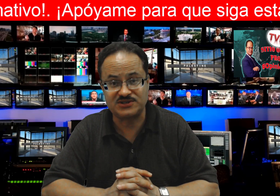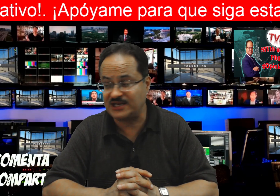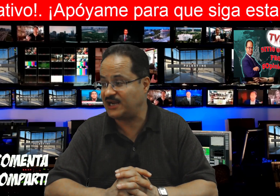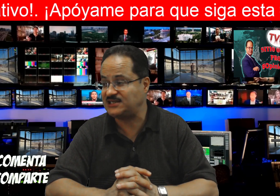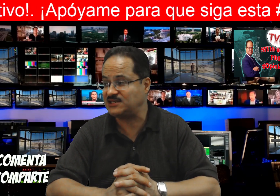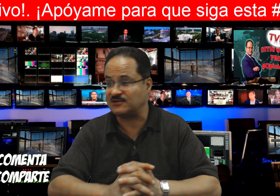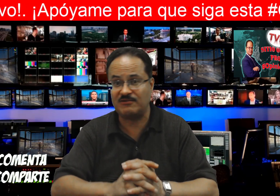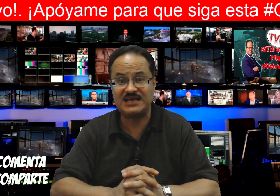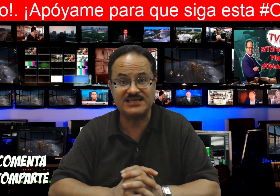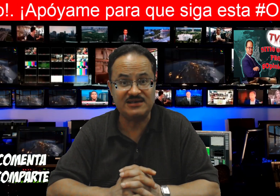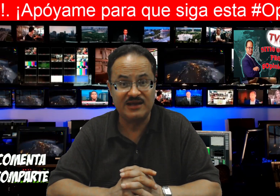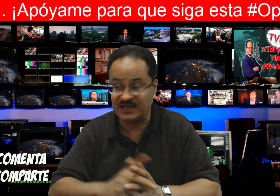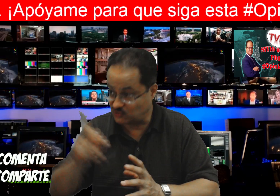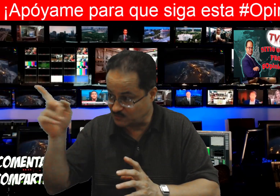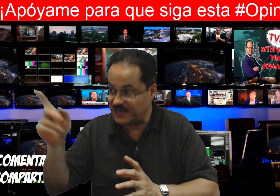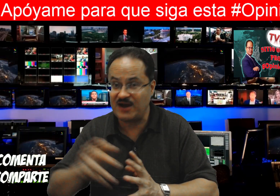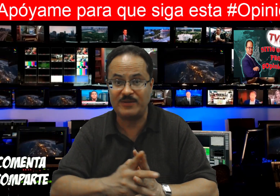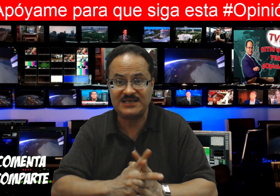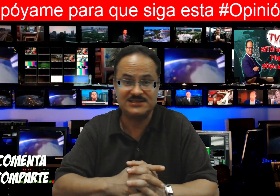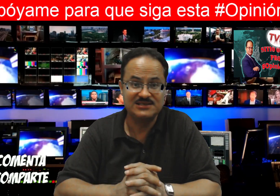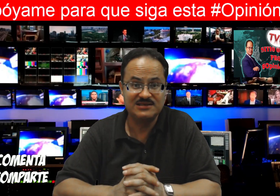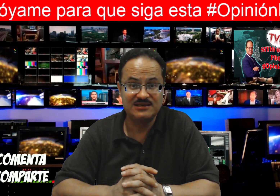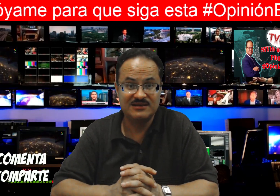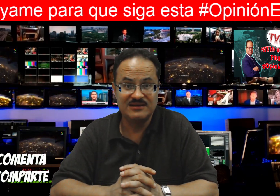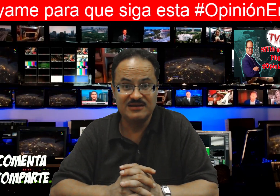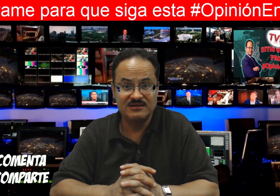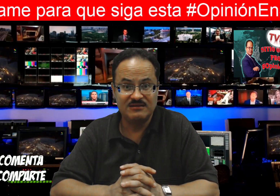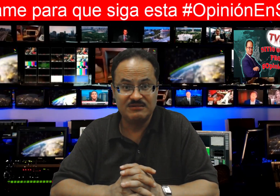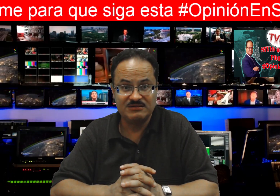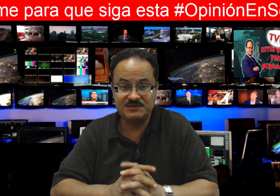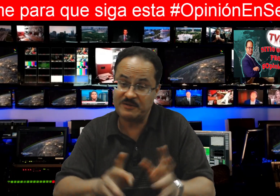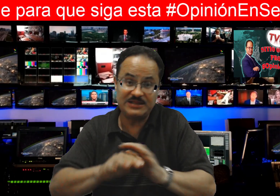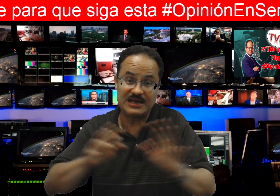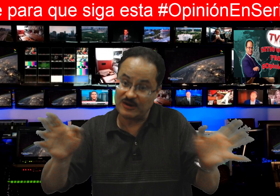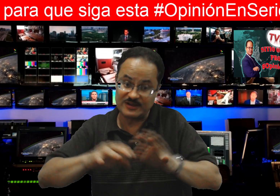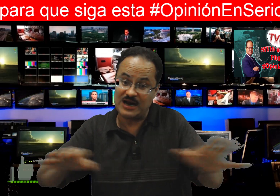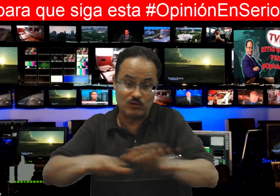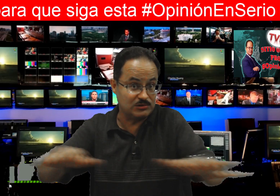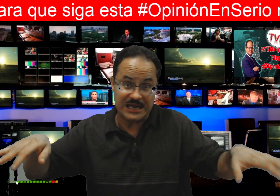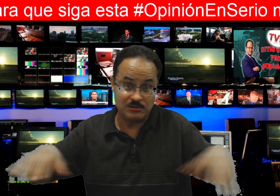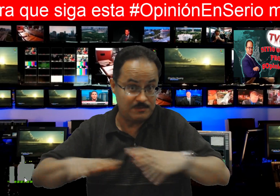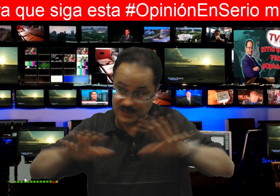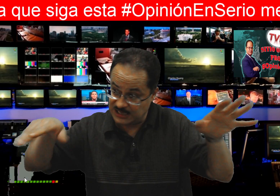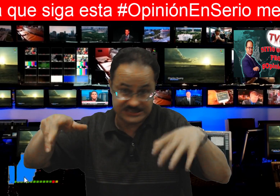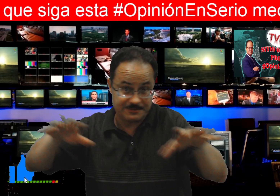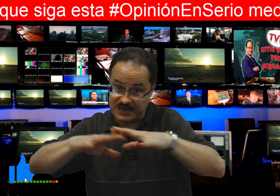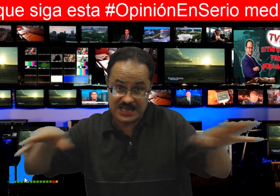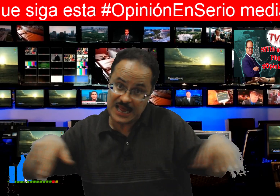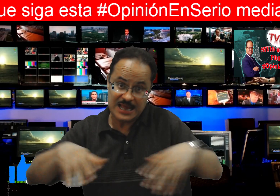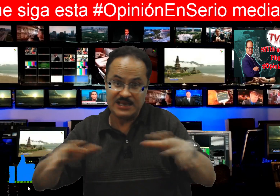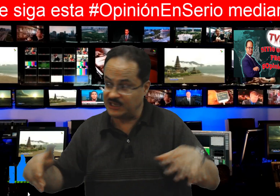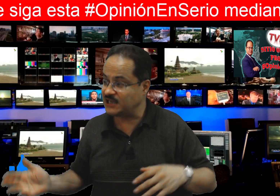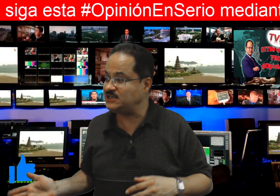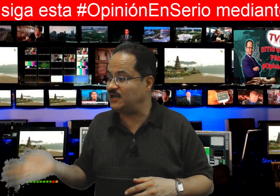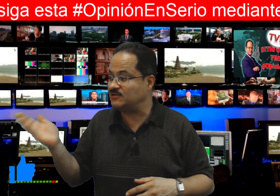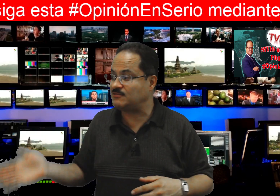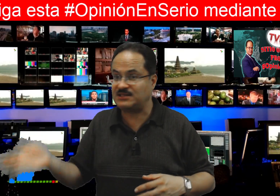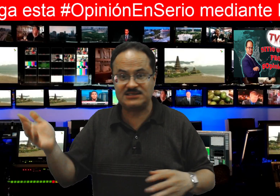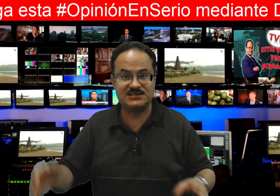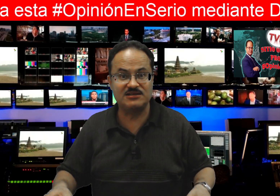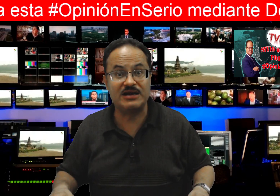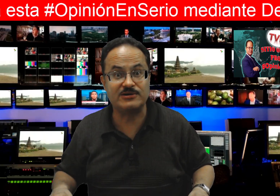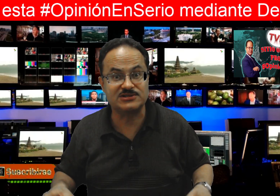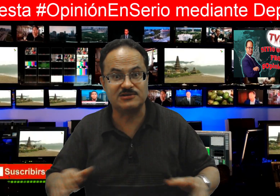socios del ejército lo hacen en sus megaobras Simplemente hay que ordenar ocultarlo para que nadie sepa nada Y que sigan los